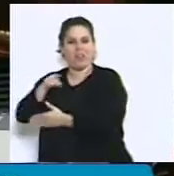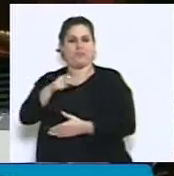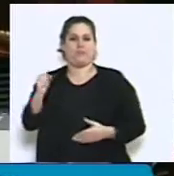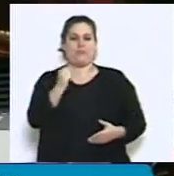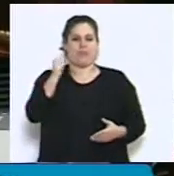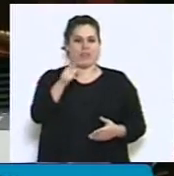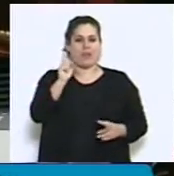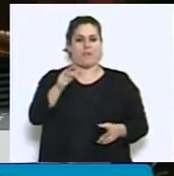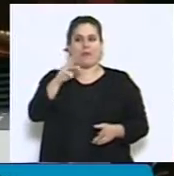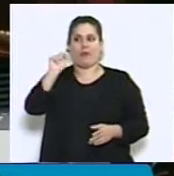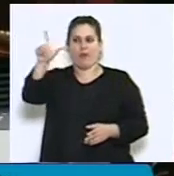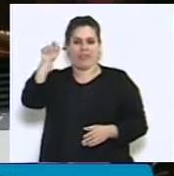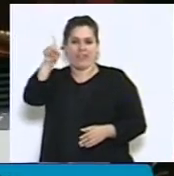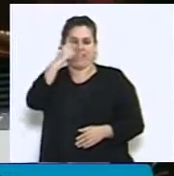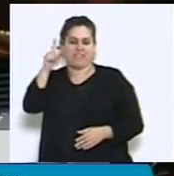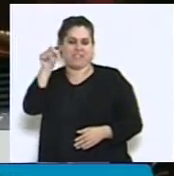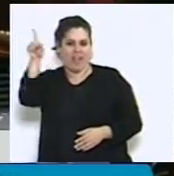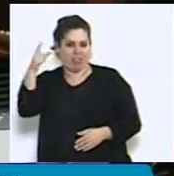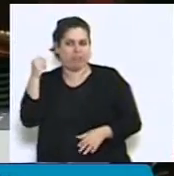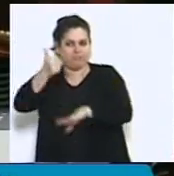y el rol del Estado en la comunidad.